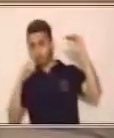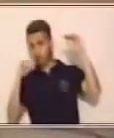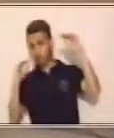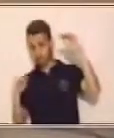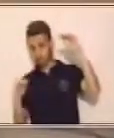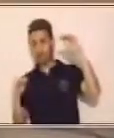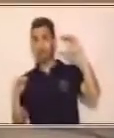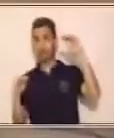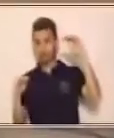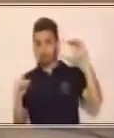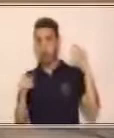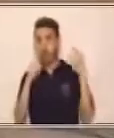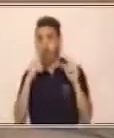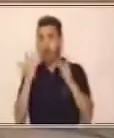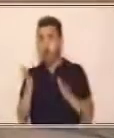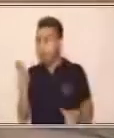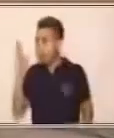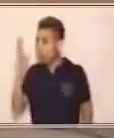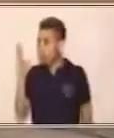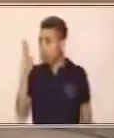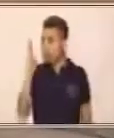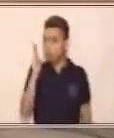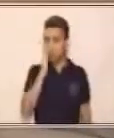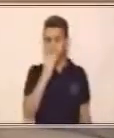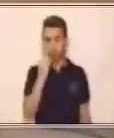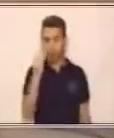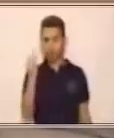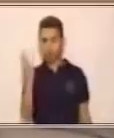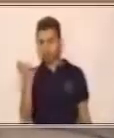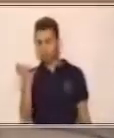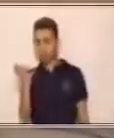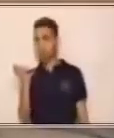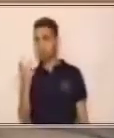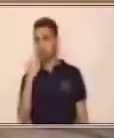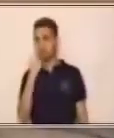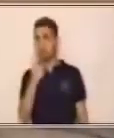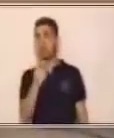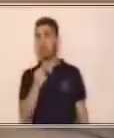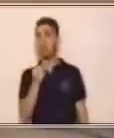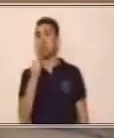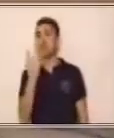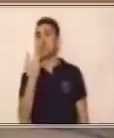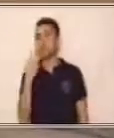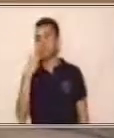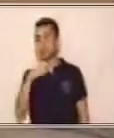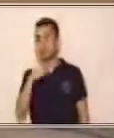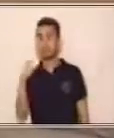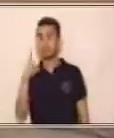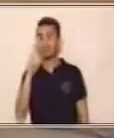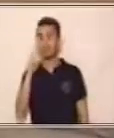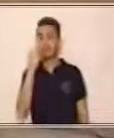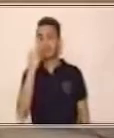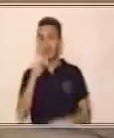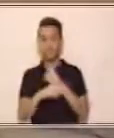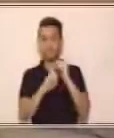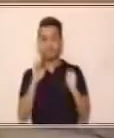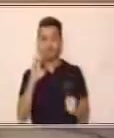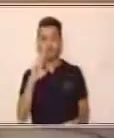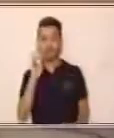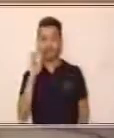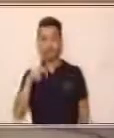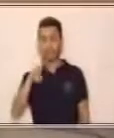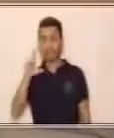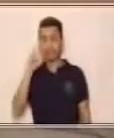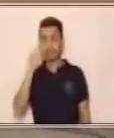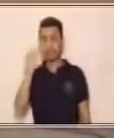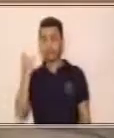visto la posición de los números. Muy bien, ¿de cuánto es la diferencia entre ellos? ¿De cuánto es la diferencia entre